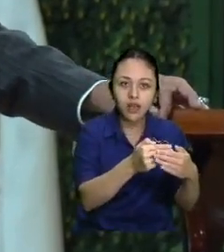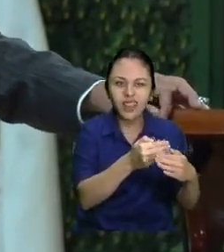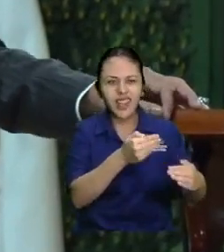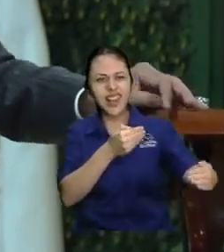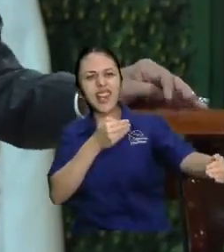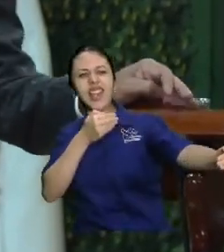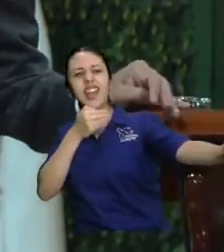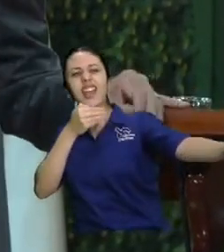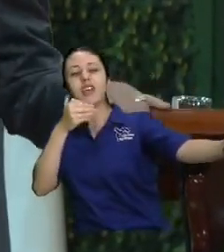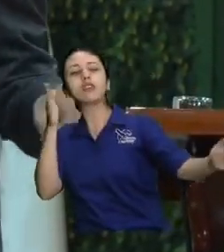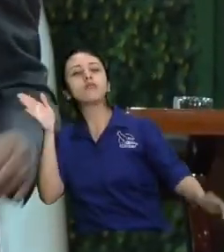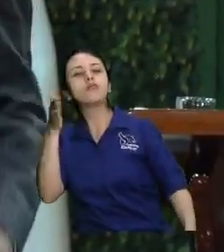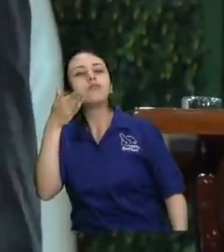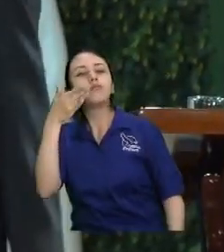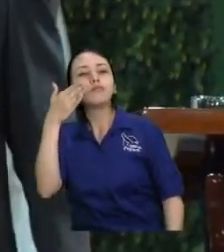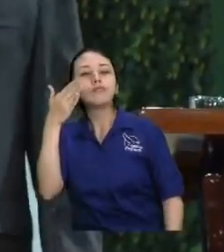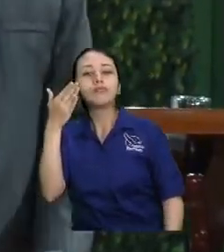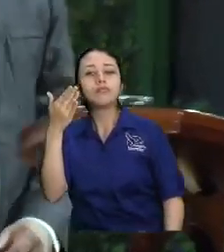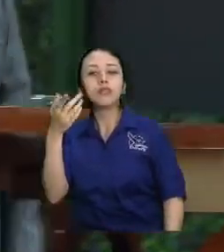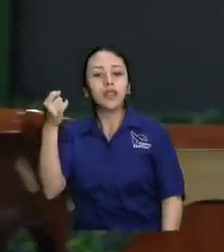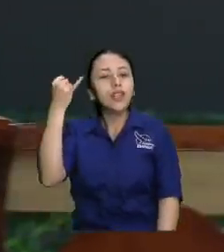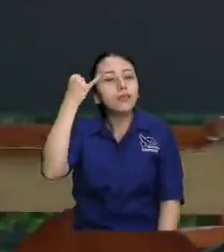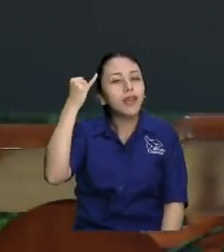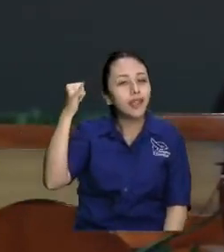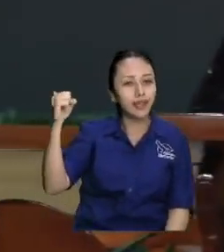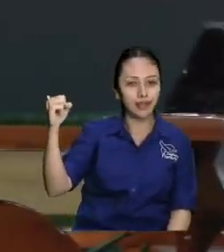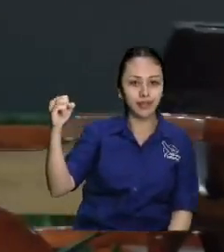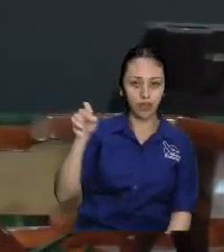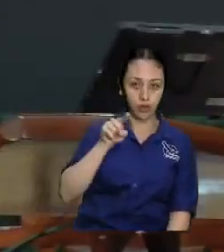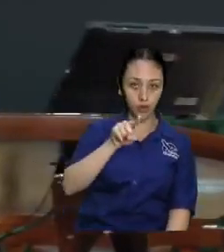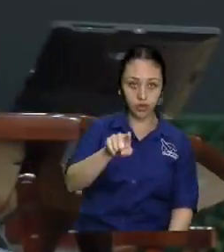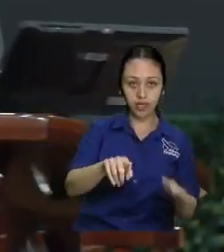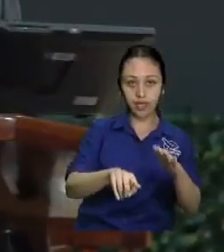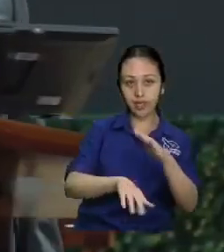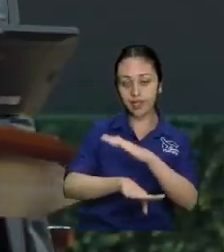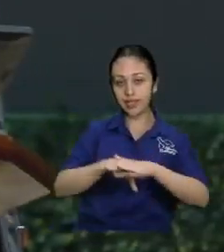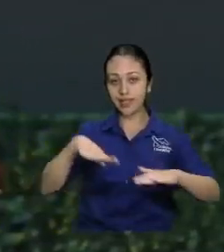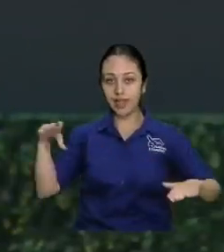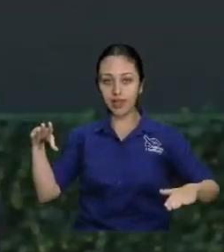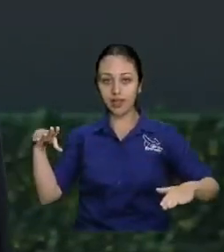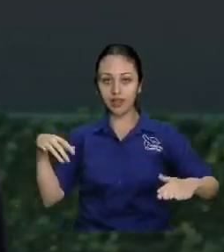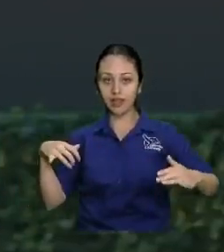Entonces imagínese que usted sale a jugar el día sábado.